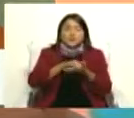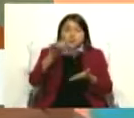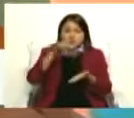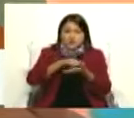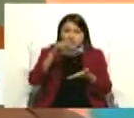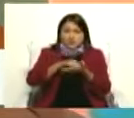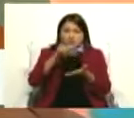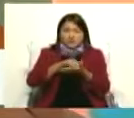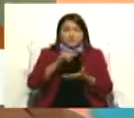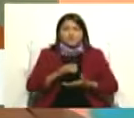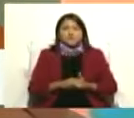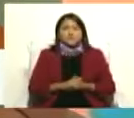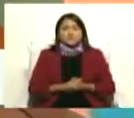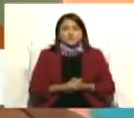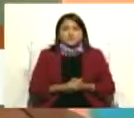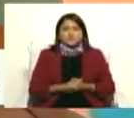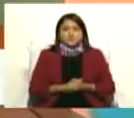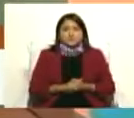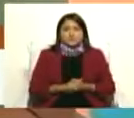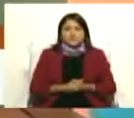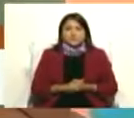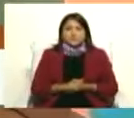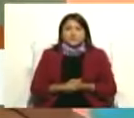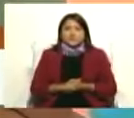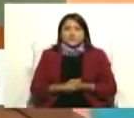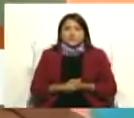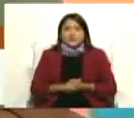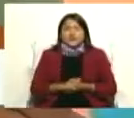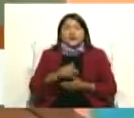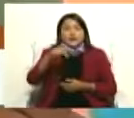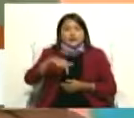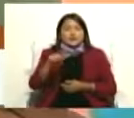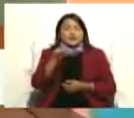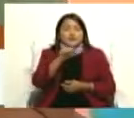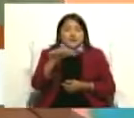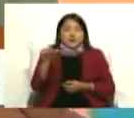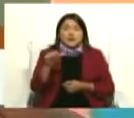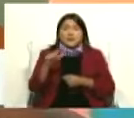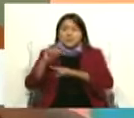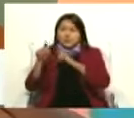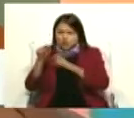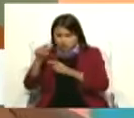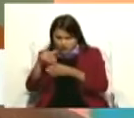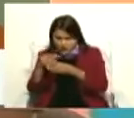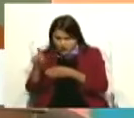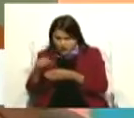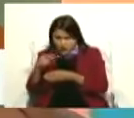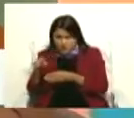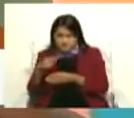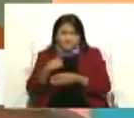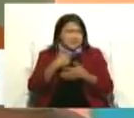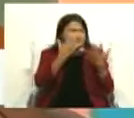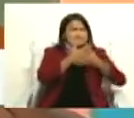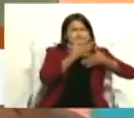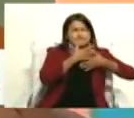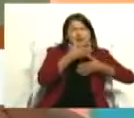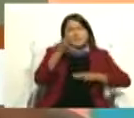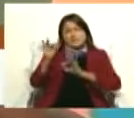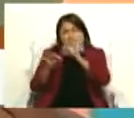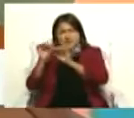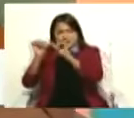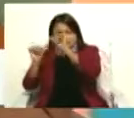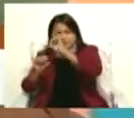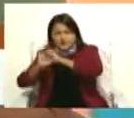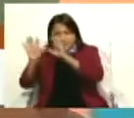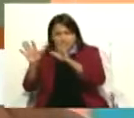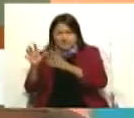WhatsApp, con su directorio, puede empezar esta semana uno por uno. Mira, ¿vas a votar? Sí. No, ¿por qué? Tengo dudas. Aclarar las dudas. Si quieres,